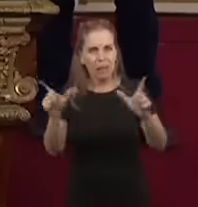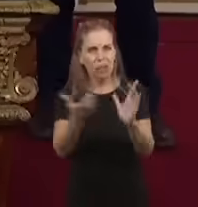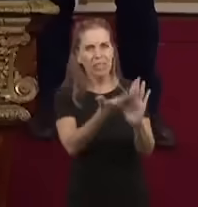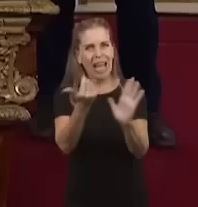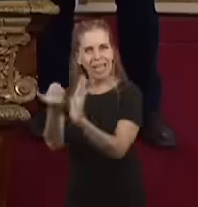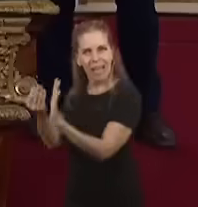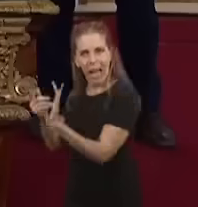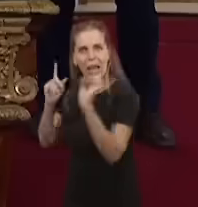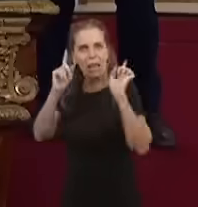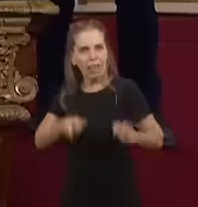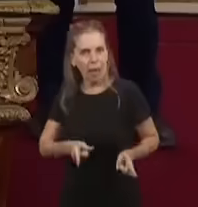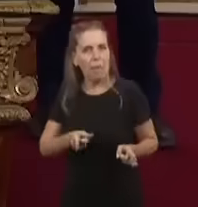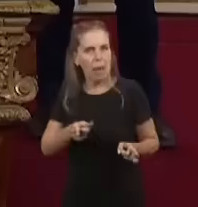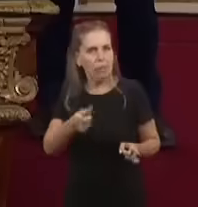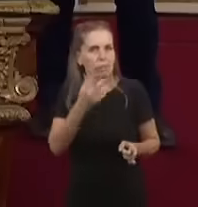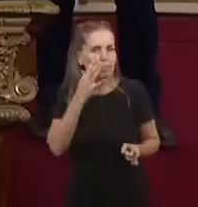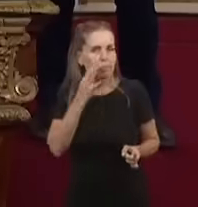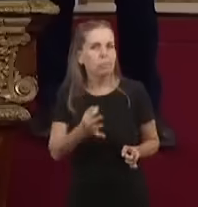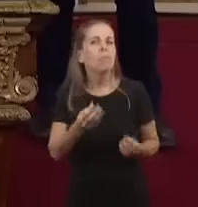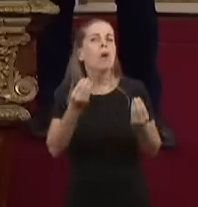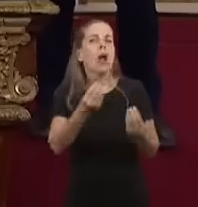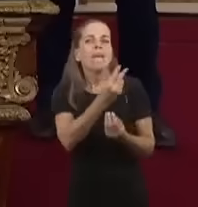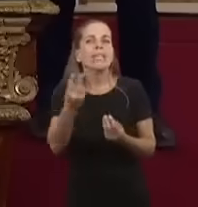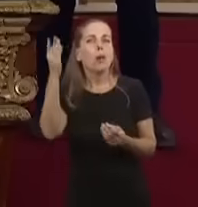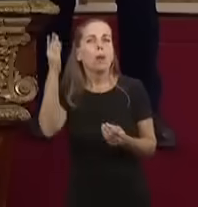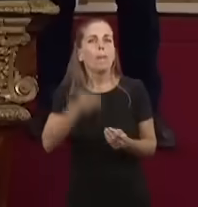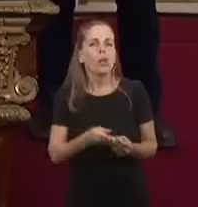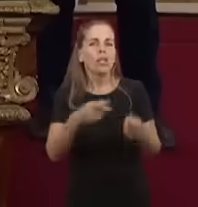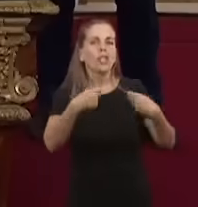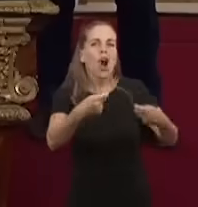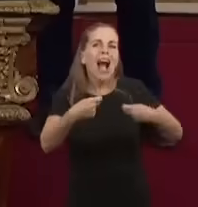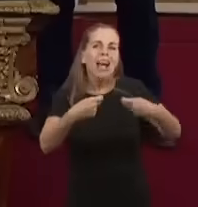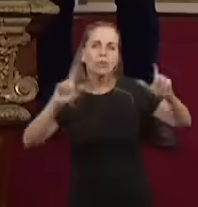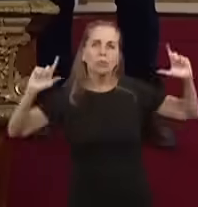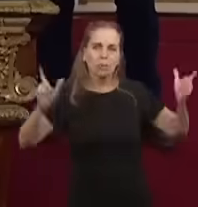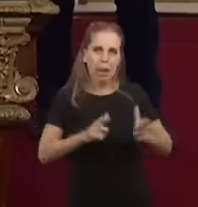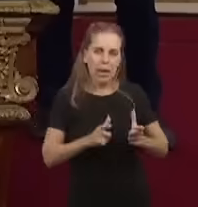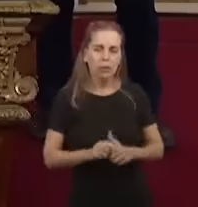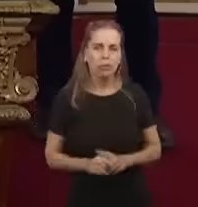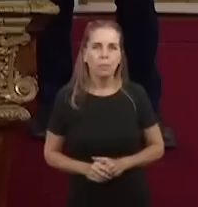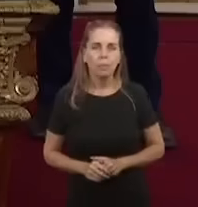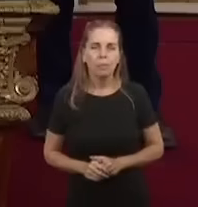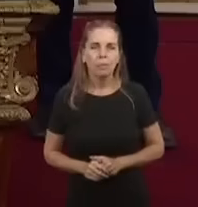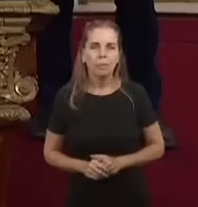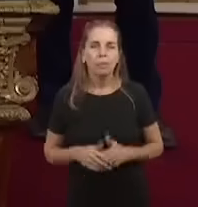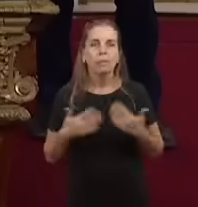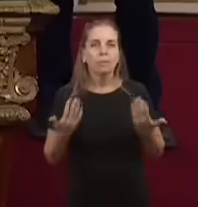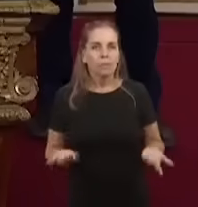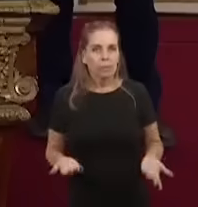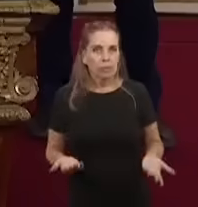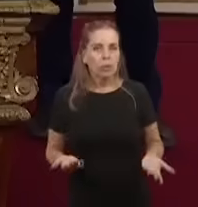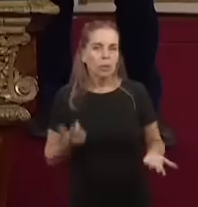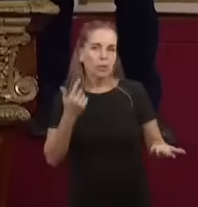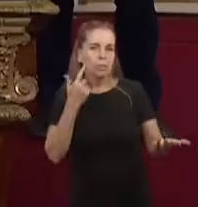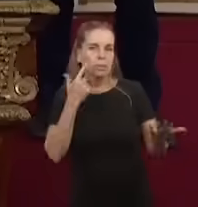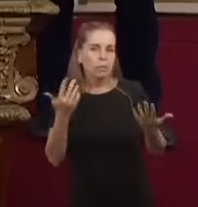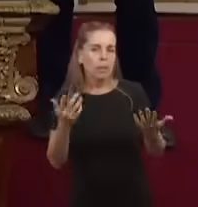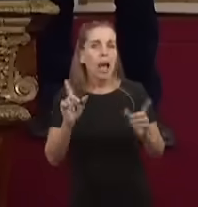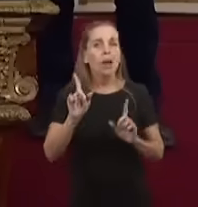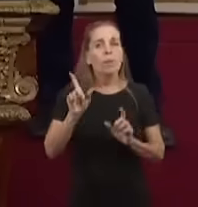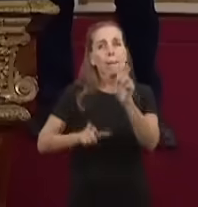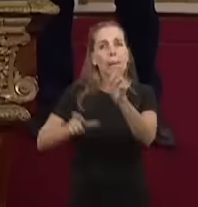medidas redundar en una reducción del 2% de los gastos de funcionamiento del estado es decir a diferencia de lo que muchos